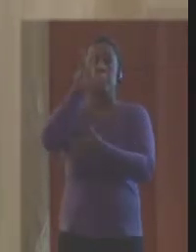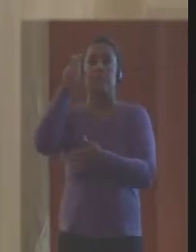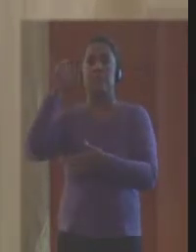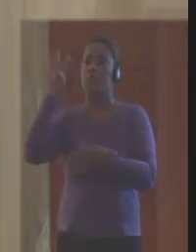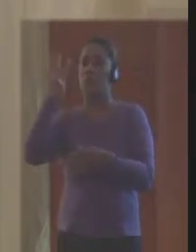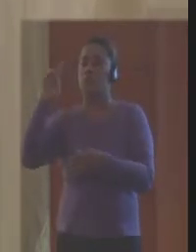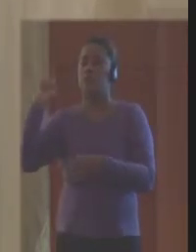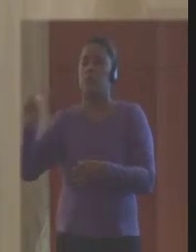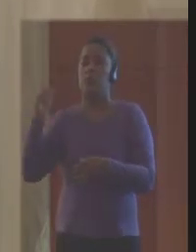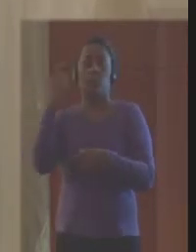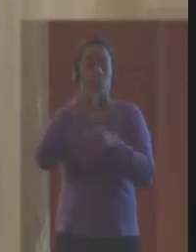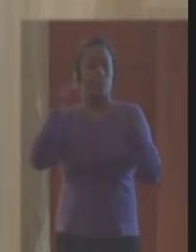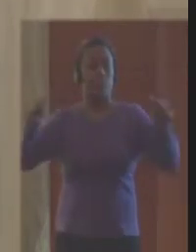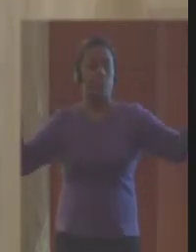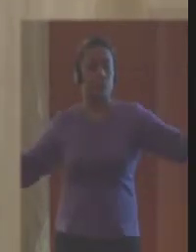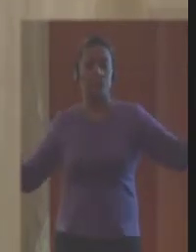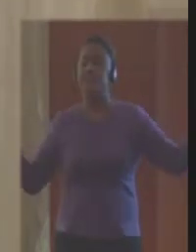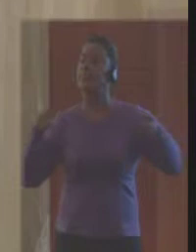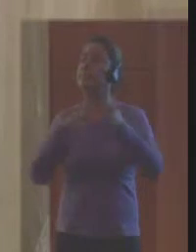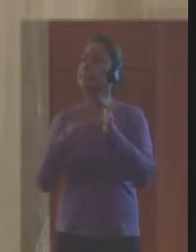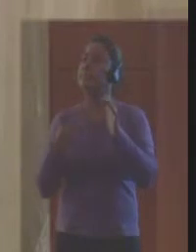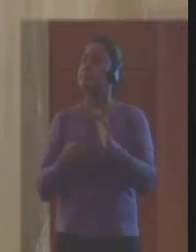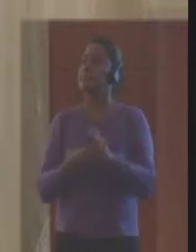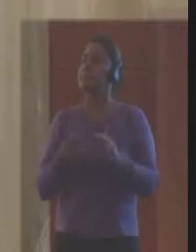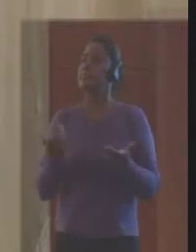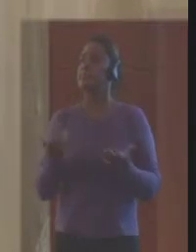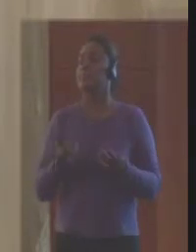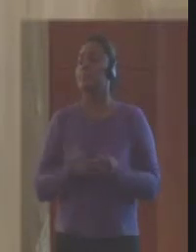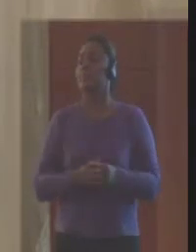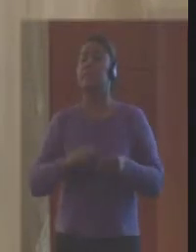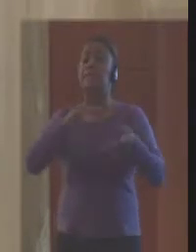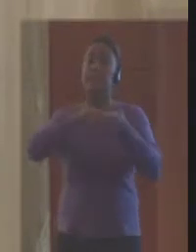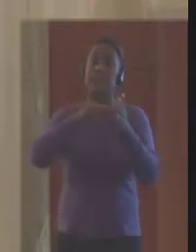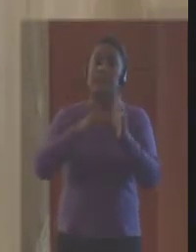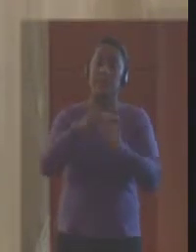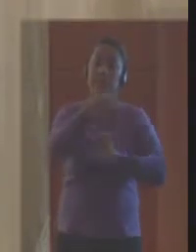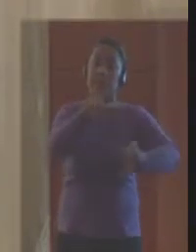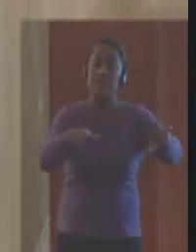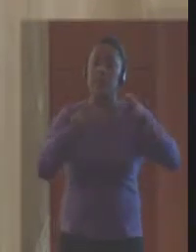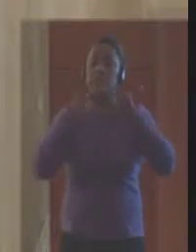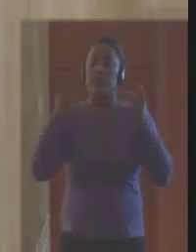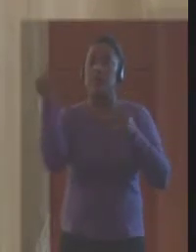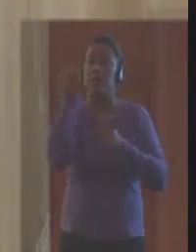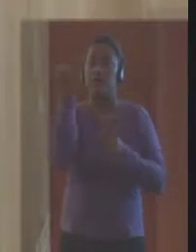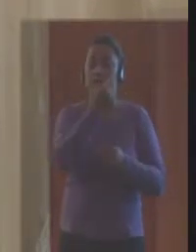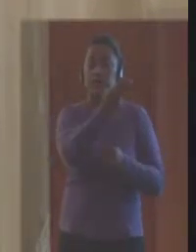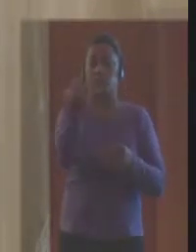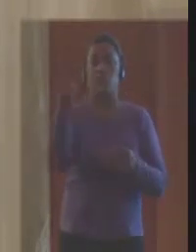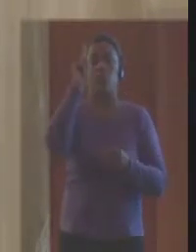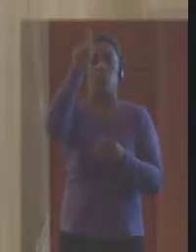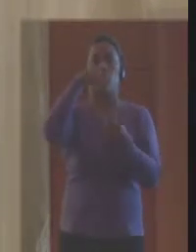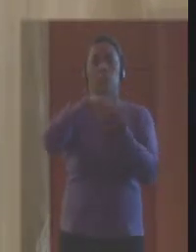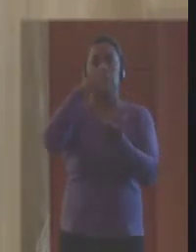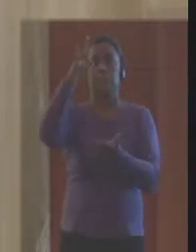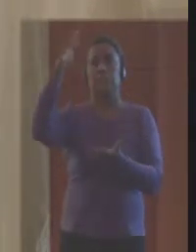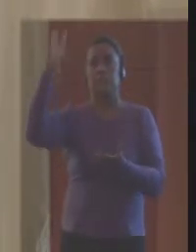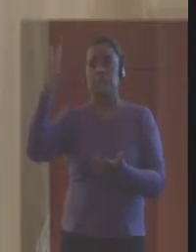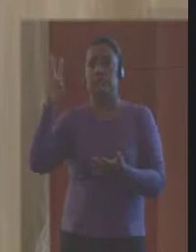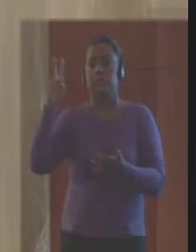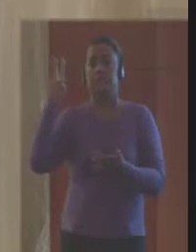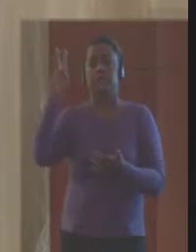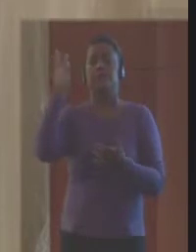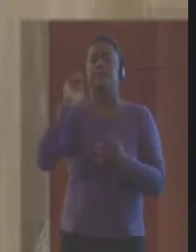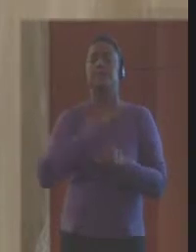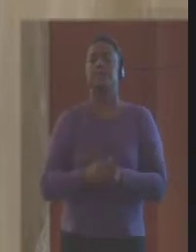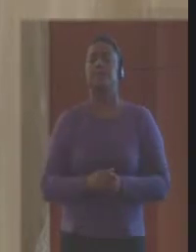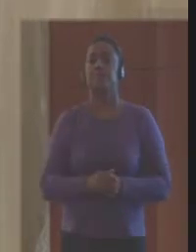1.341 hectáreas. Eso implicaría en espacio público y zona verde de 1.76 metros cuadrados por